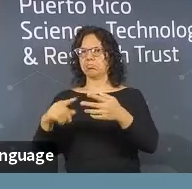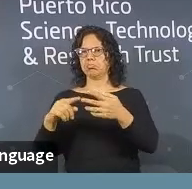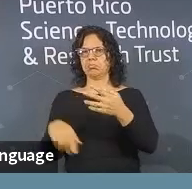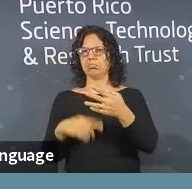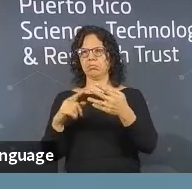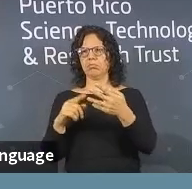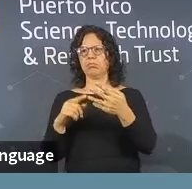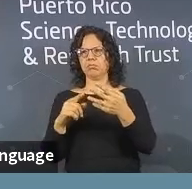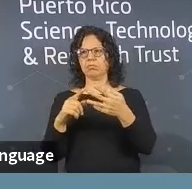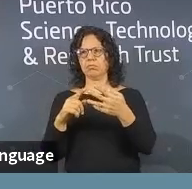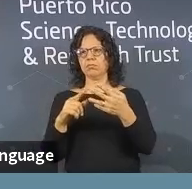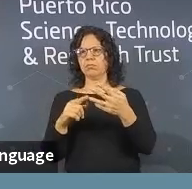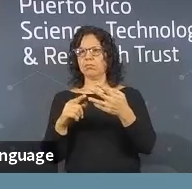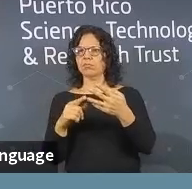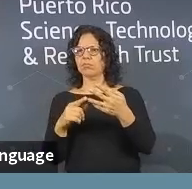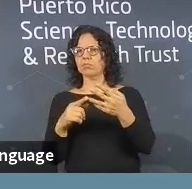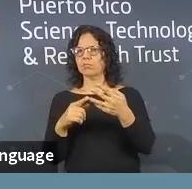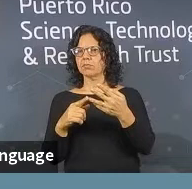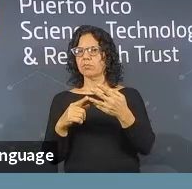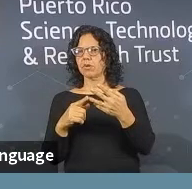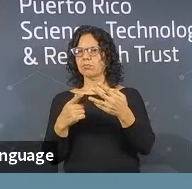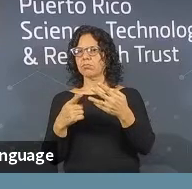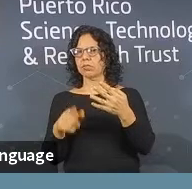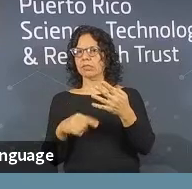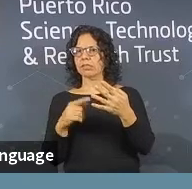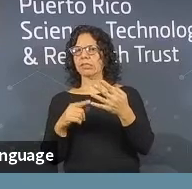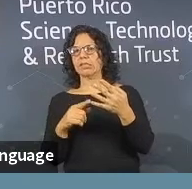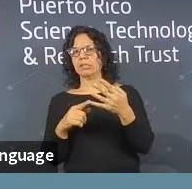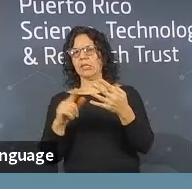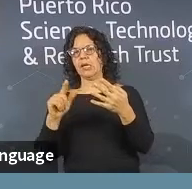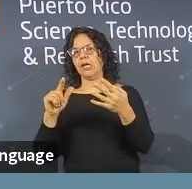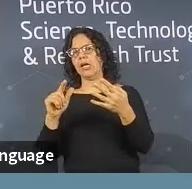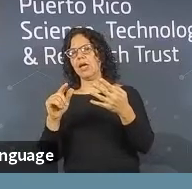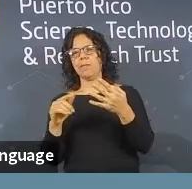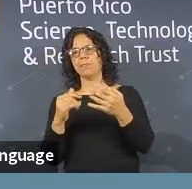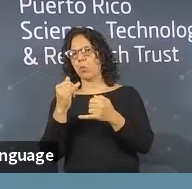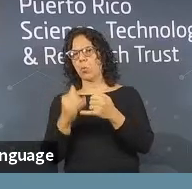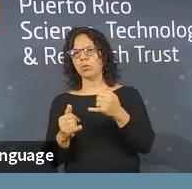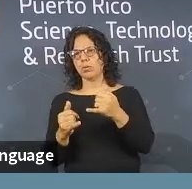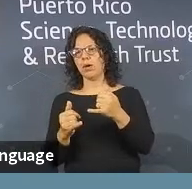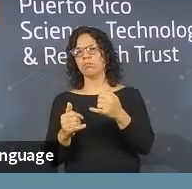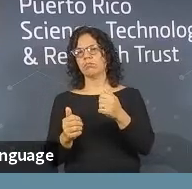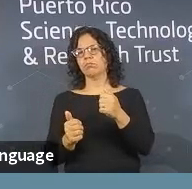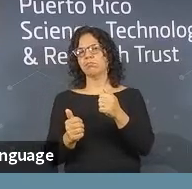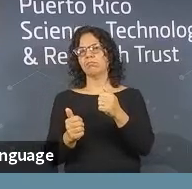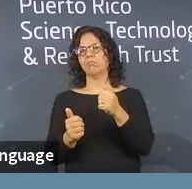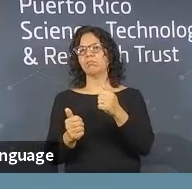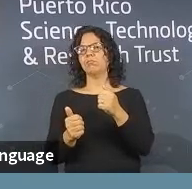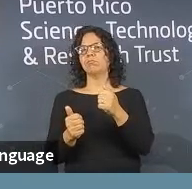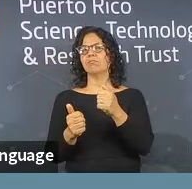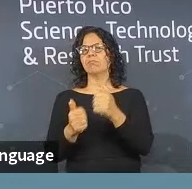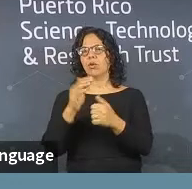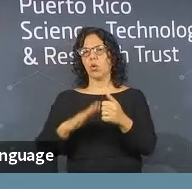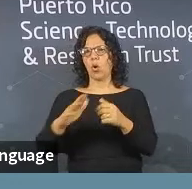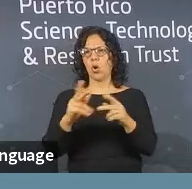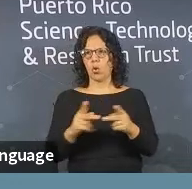amplia cobertura. Aquí estamos hablando de sus Buffalo Turbine, A1, todos estos que hacen una cobertura amplia. Entonces, cuando